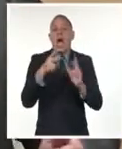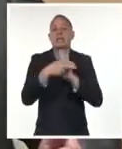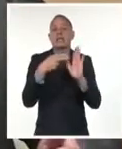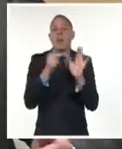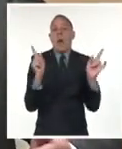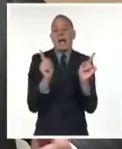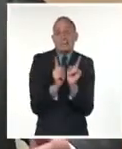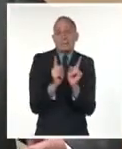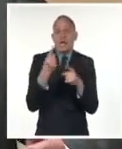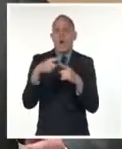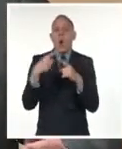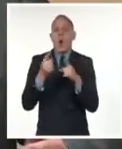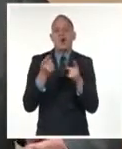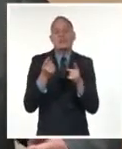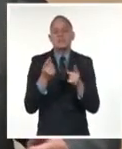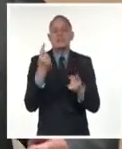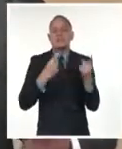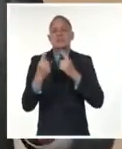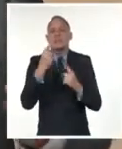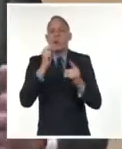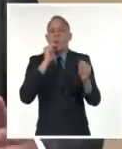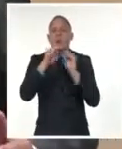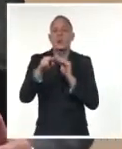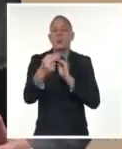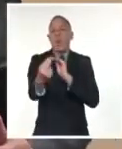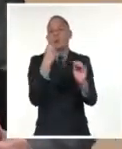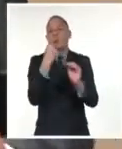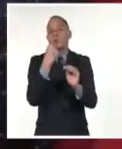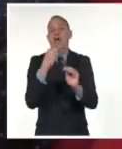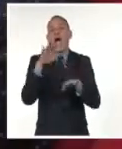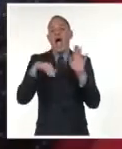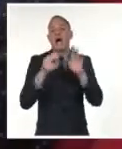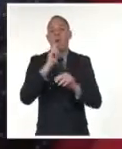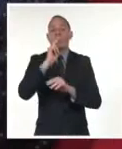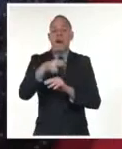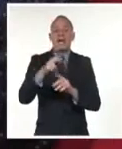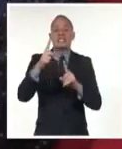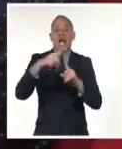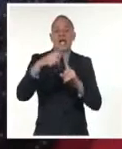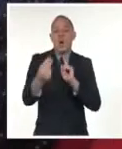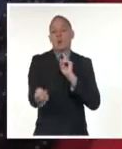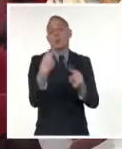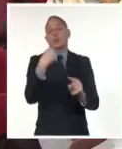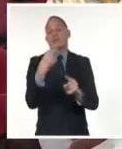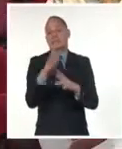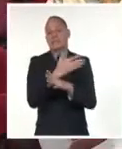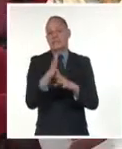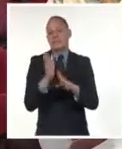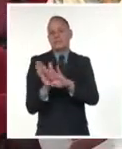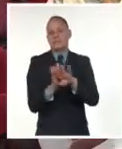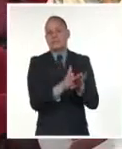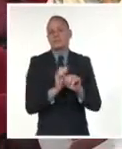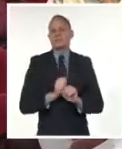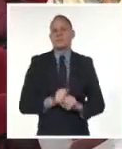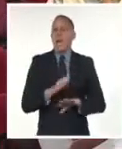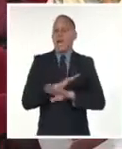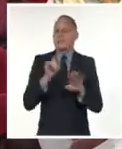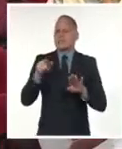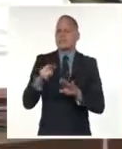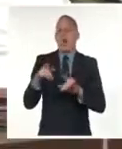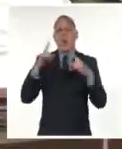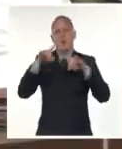a distancia, lo a distancia y lo presencial. Directivos del nivel central, rectores de las universidades